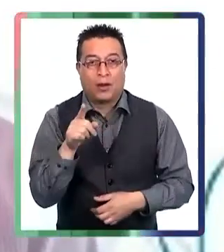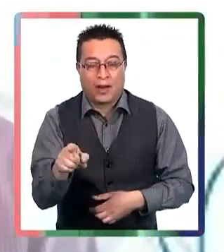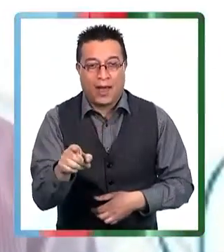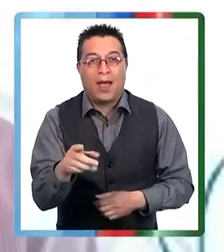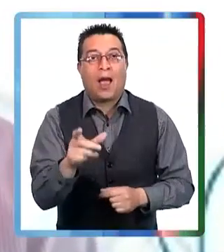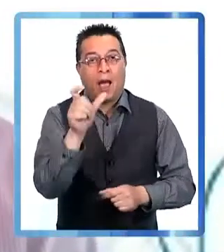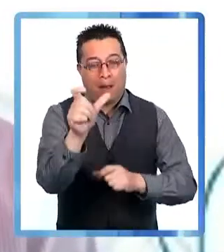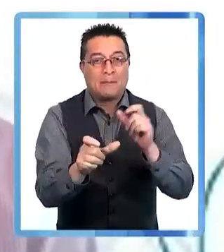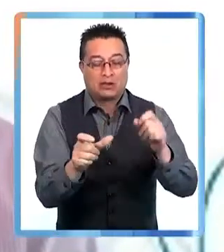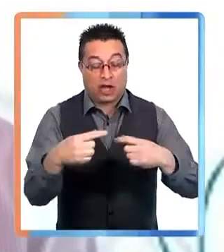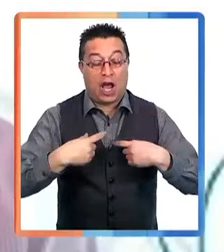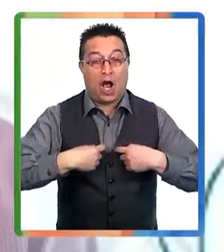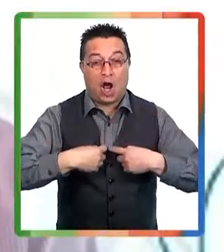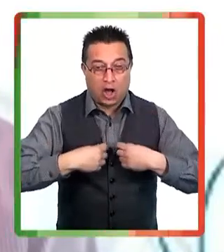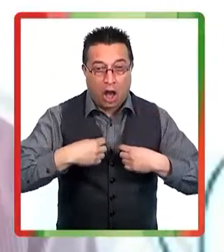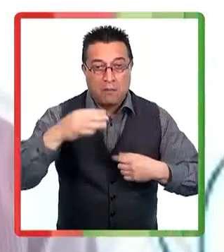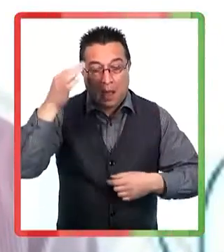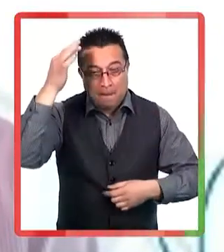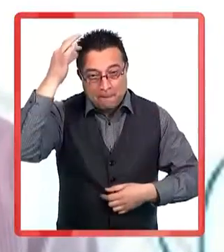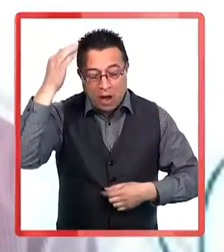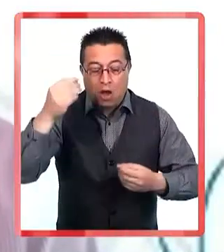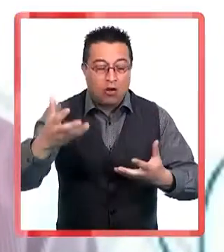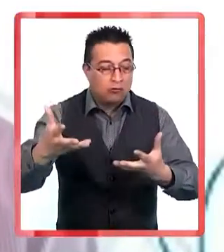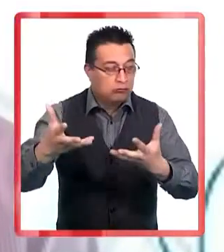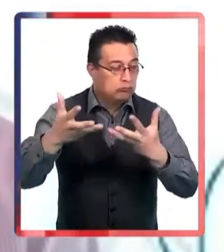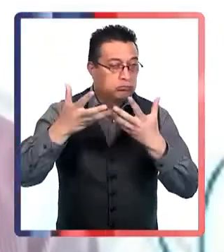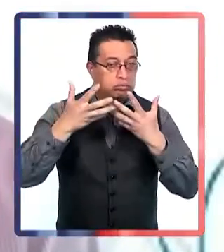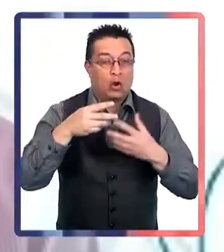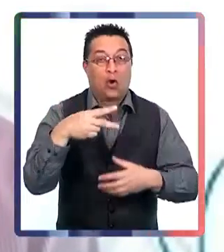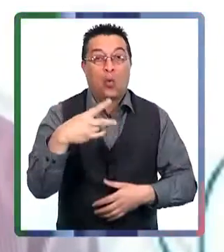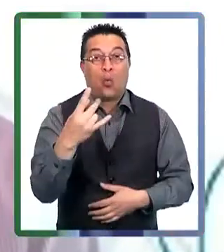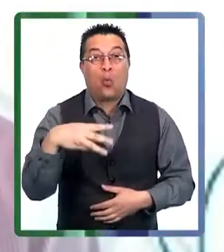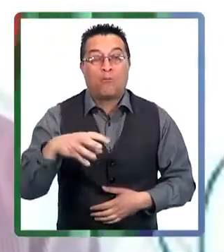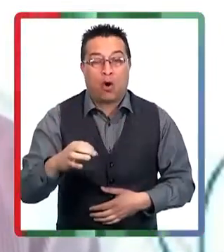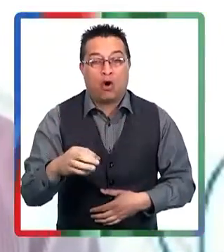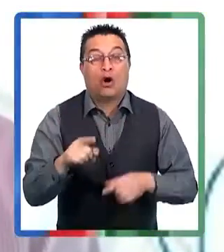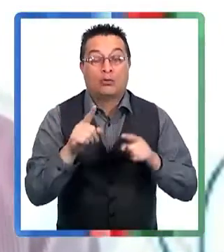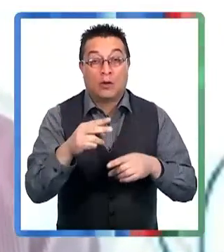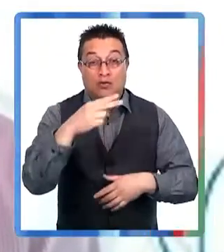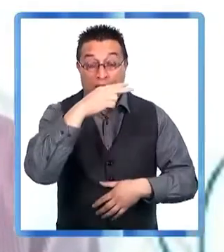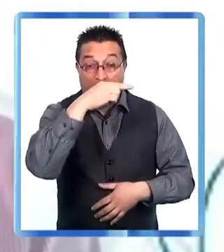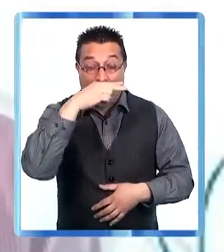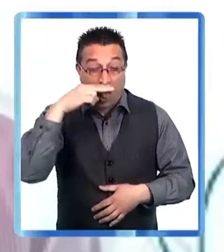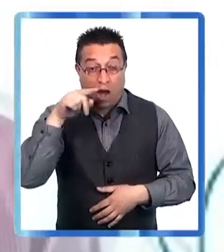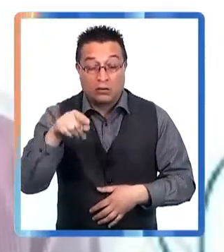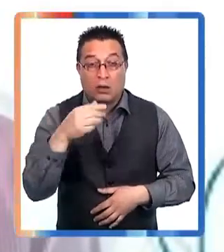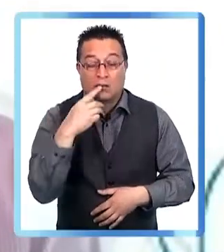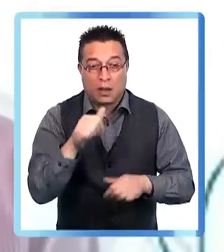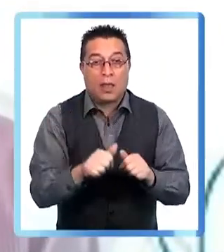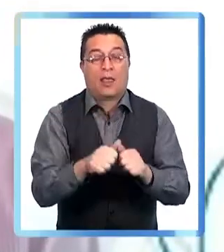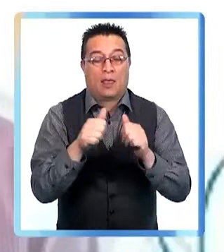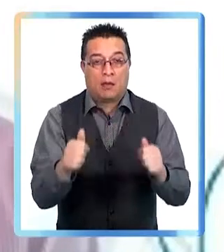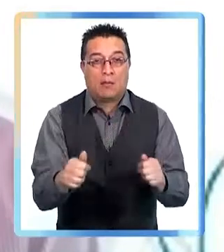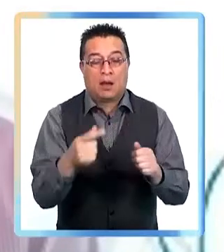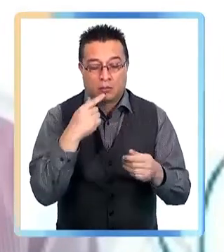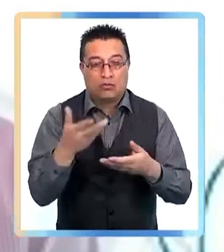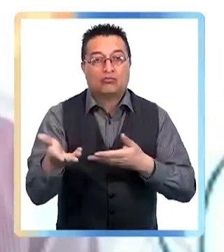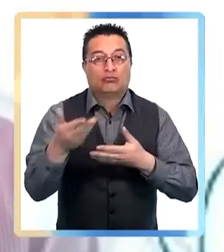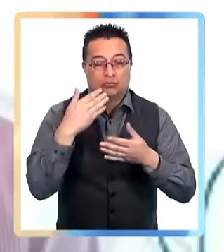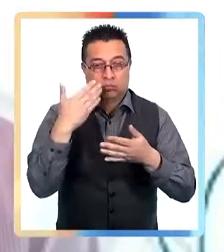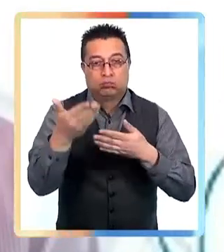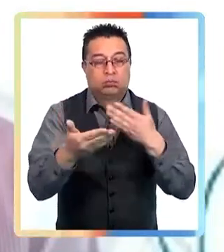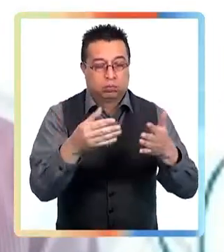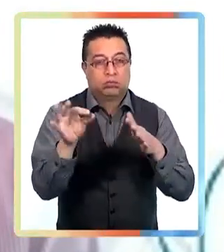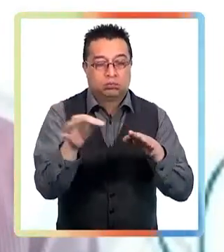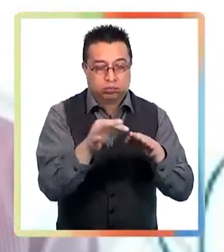fumadores. O sea, la persona, la ropa, el pelo queda pasado a humo. No es el olor, sino que se transporta